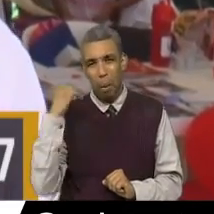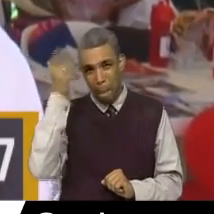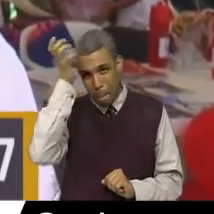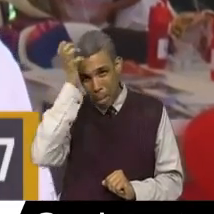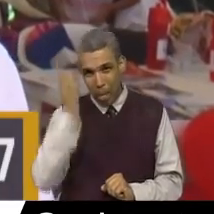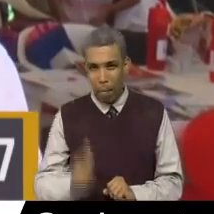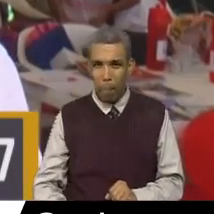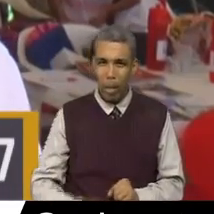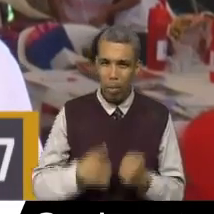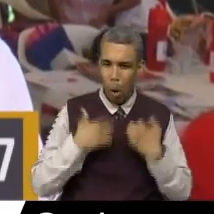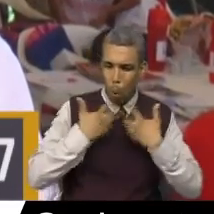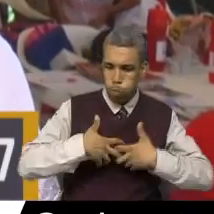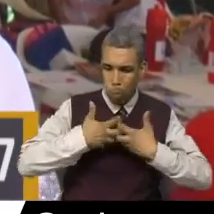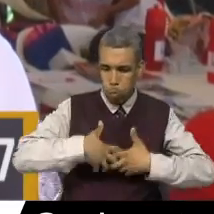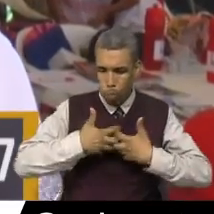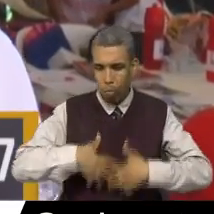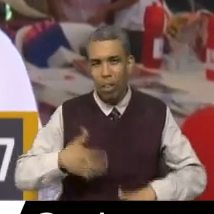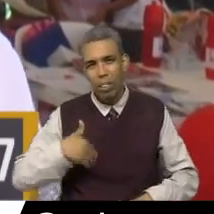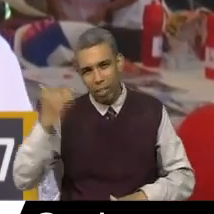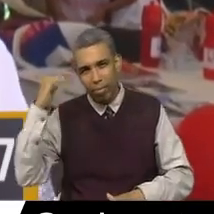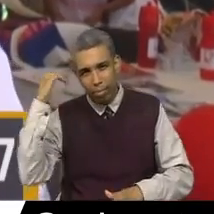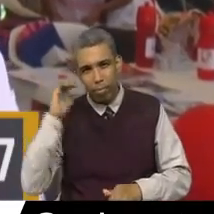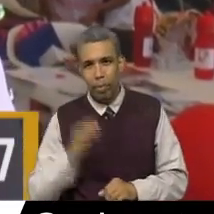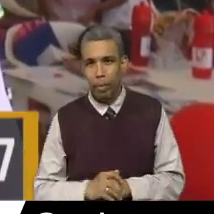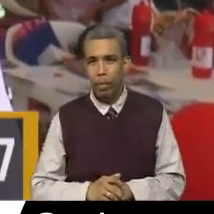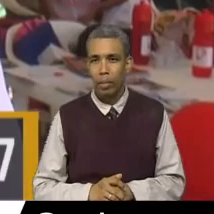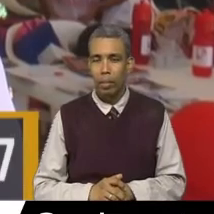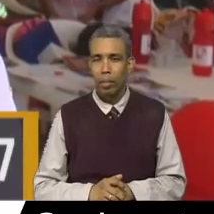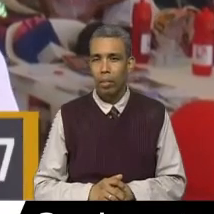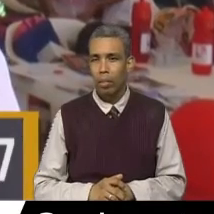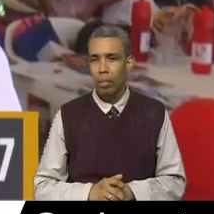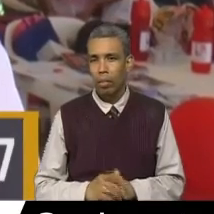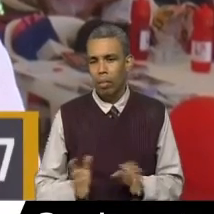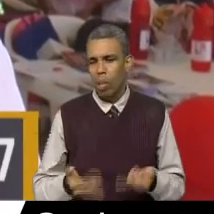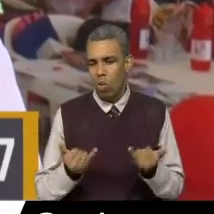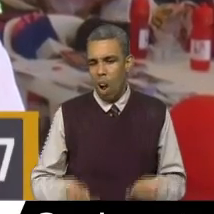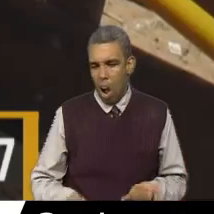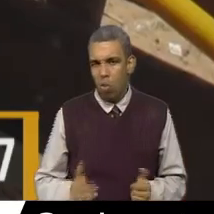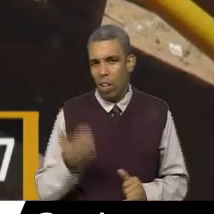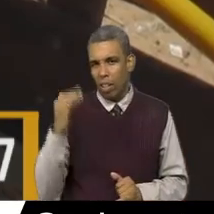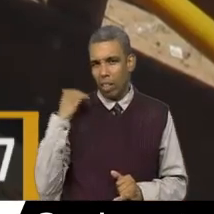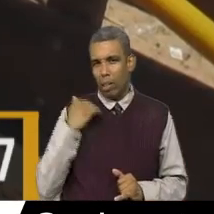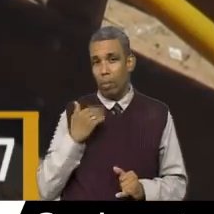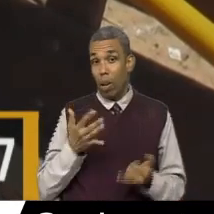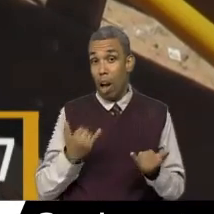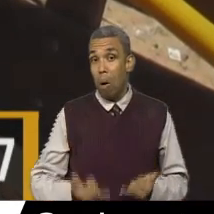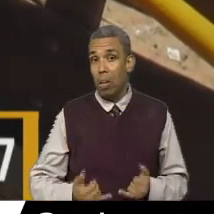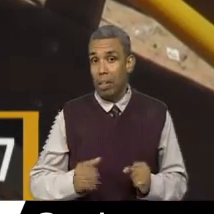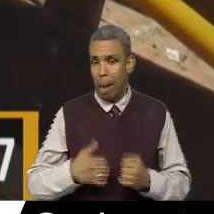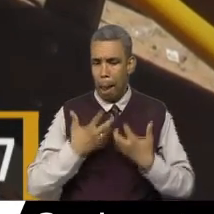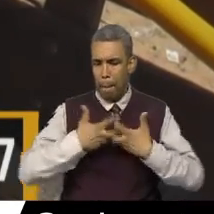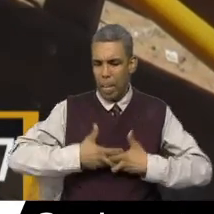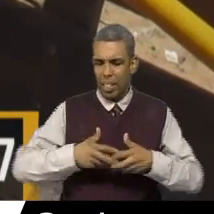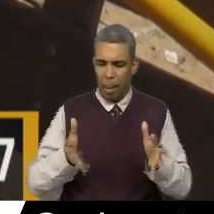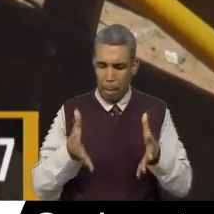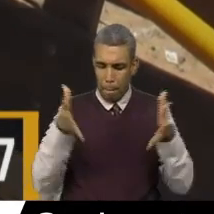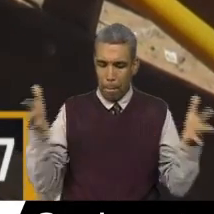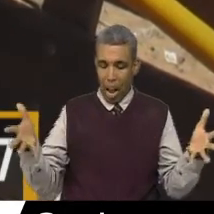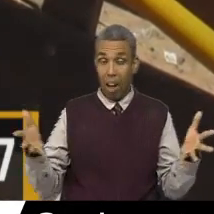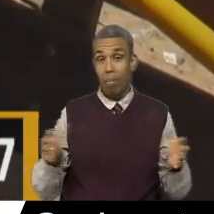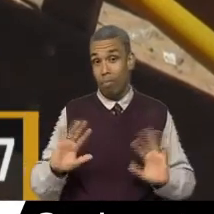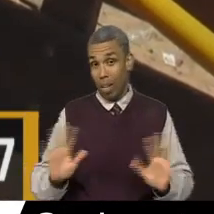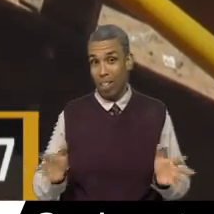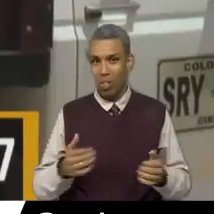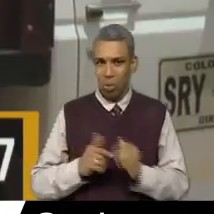ya las perfeccioné, ya estoy para jurídicamente formarme una empresa como tal. Por tal motivo vengo aquí a la Cámara de